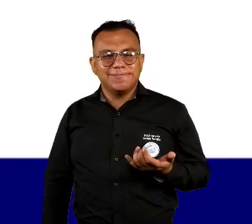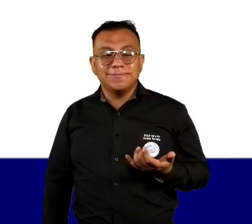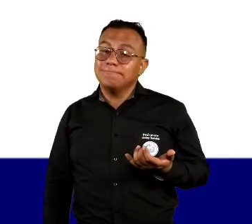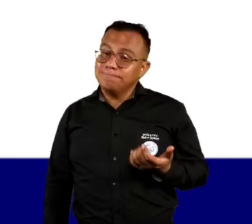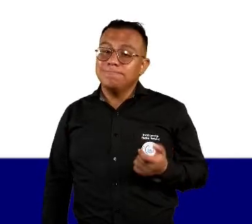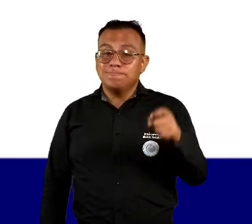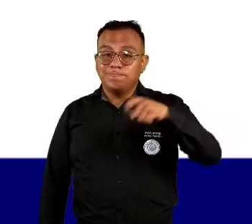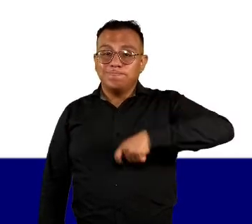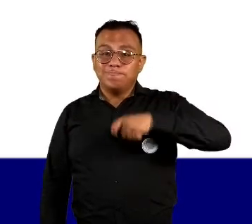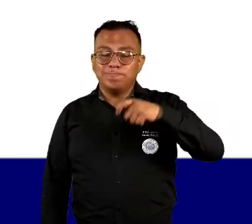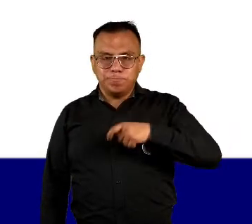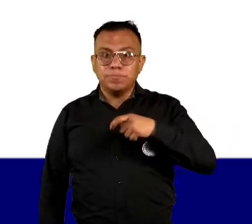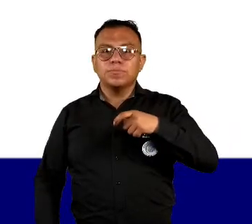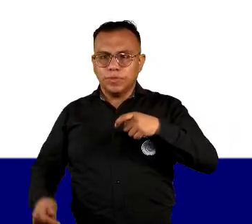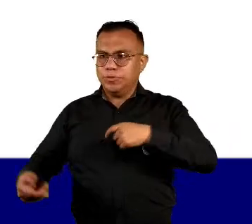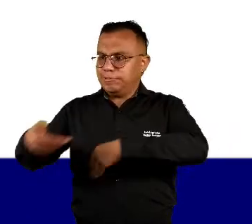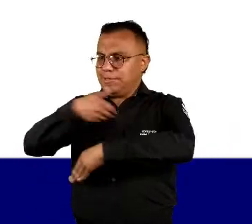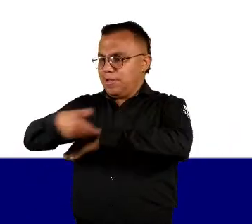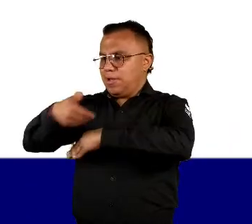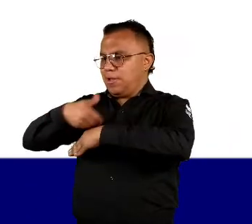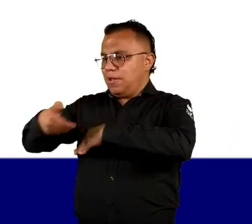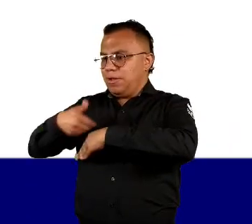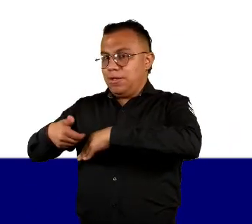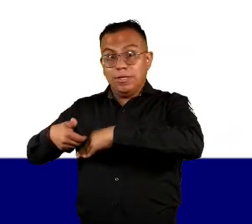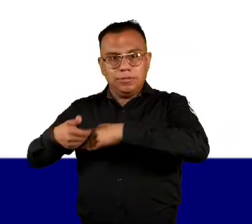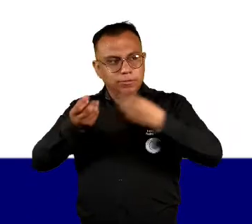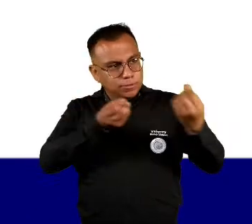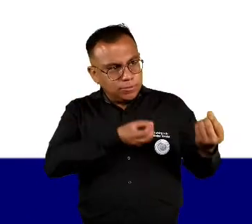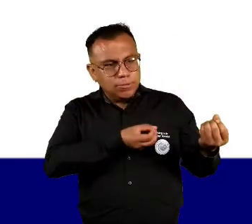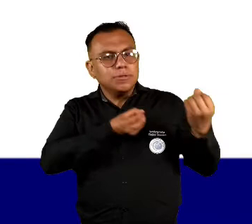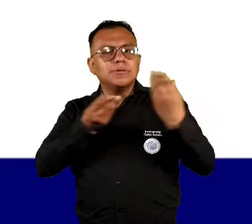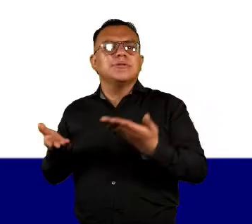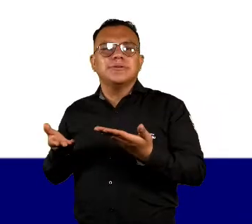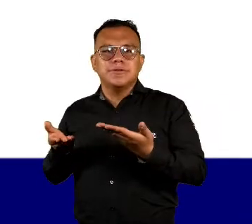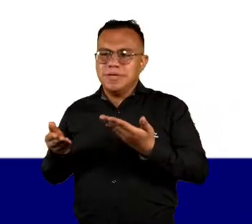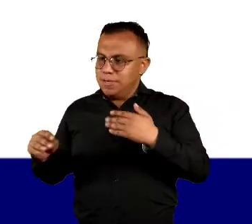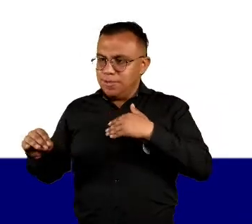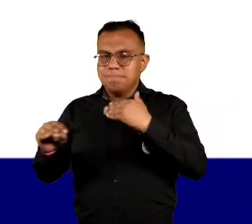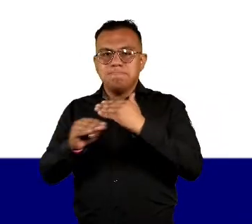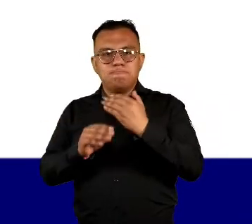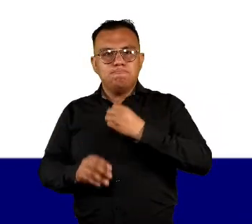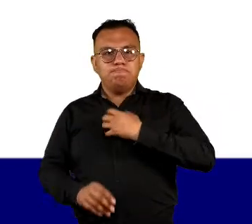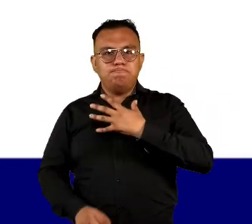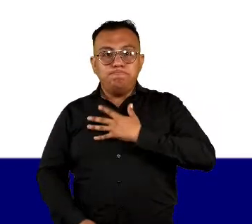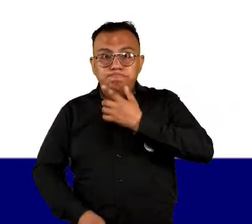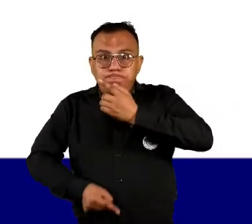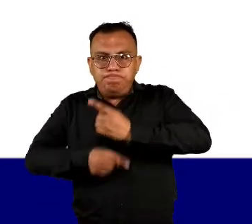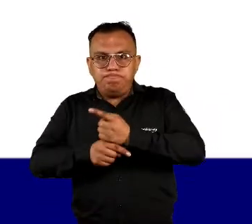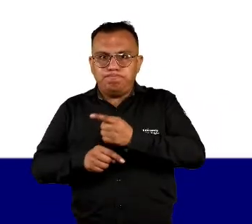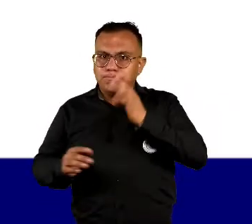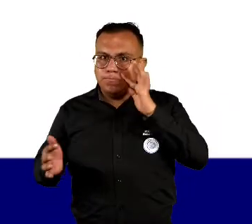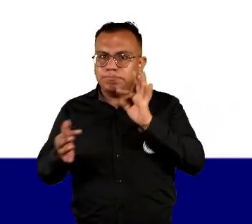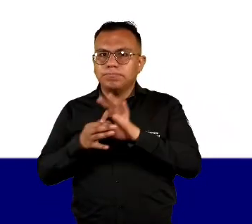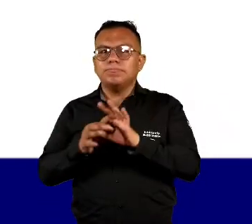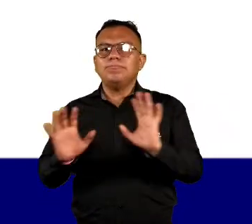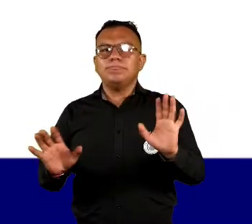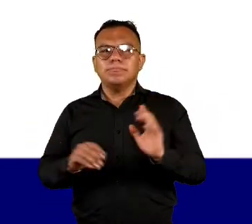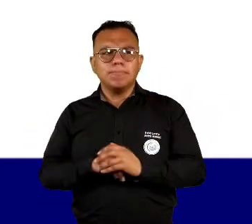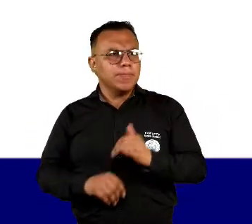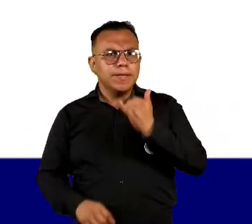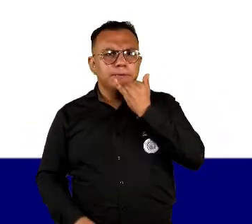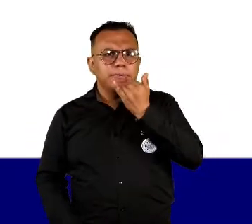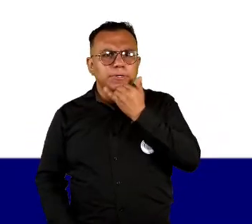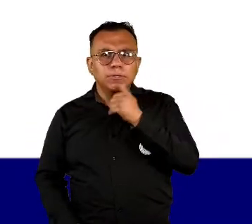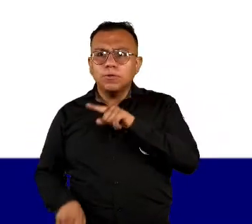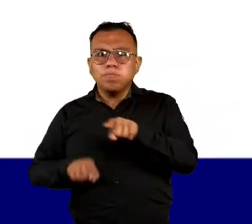necesitamos que la oferta la acompaña veo una oportunidad la oferta de acompañarse a demanda Y qué